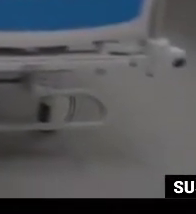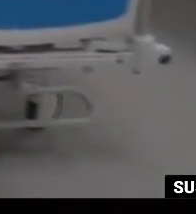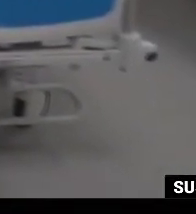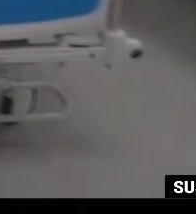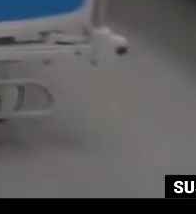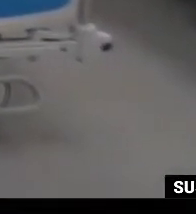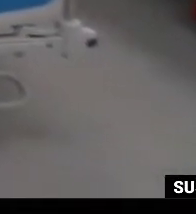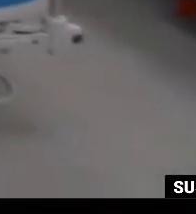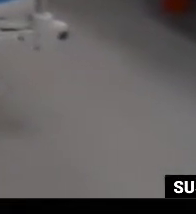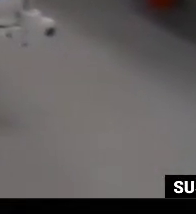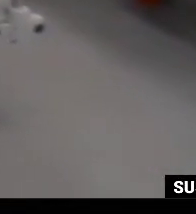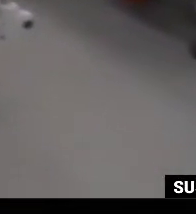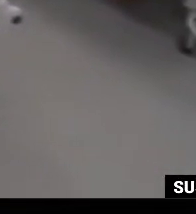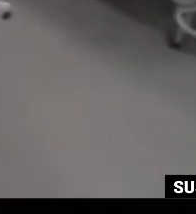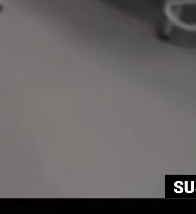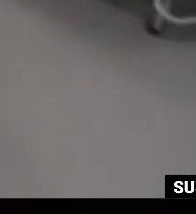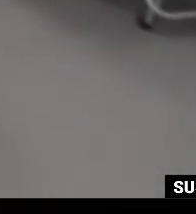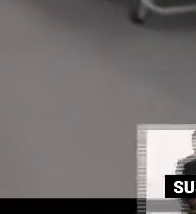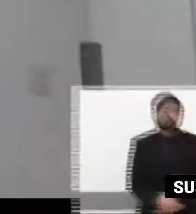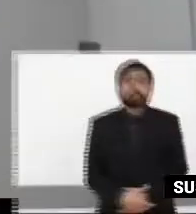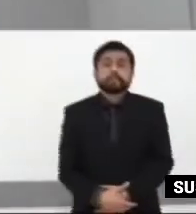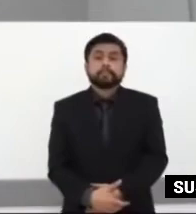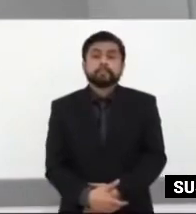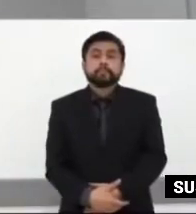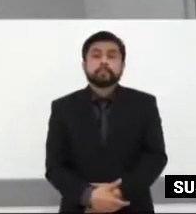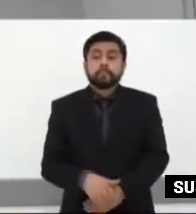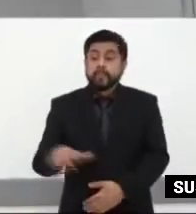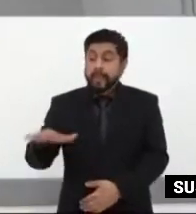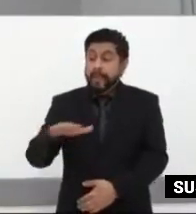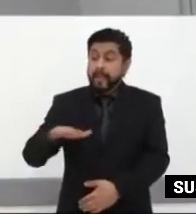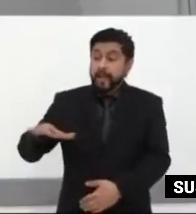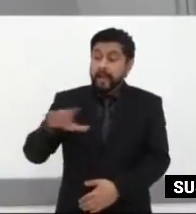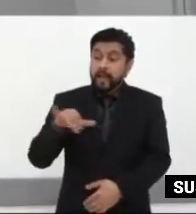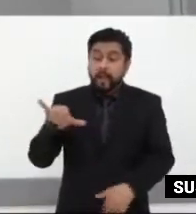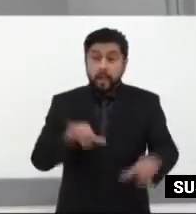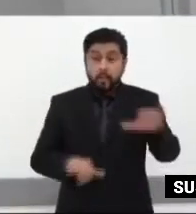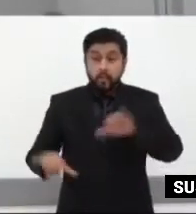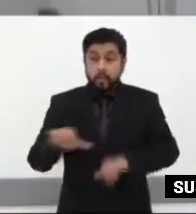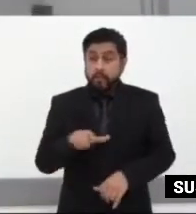pero qué cambio, ¿no? Sí, mucho. El área de laboratorio.